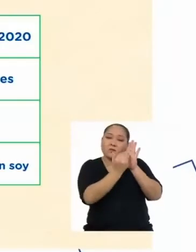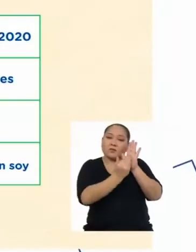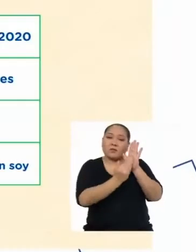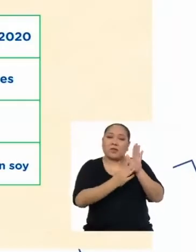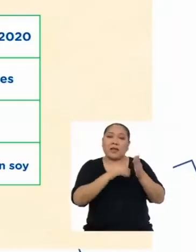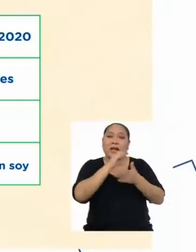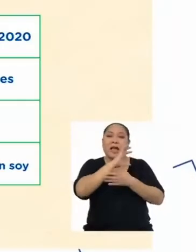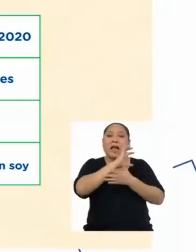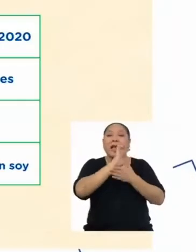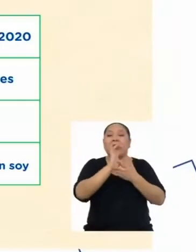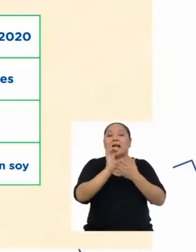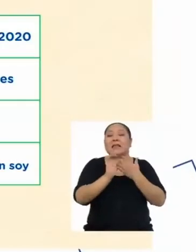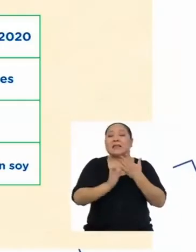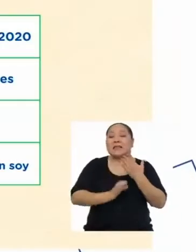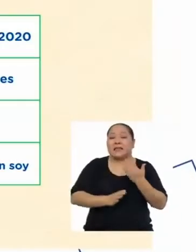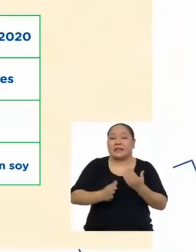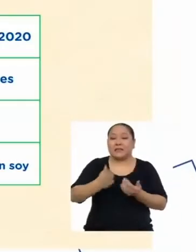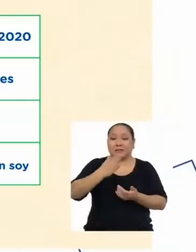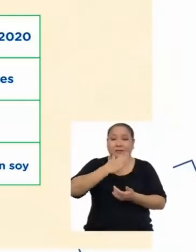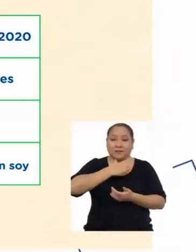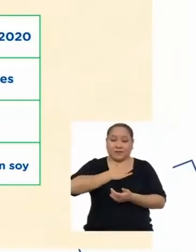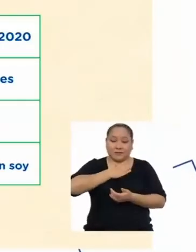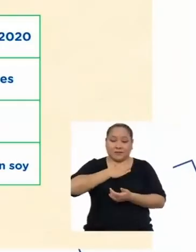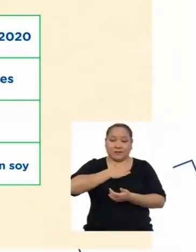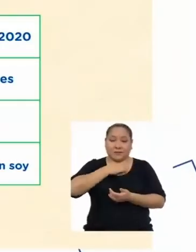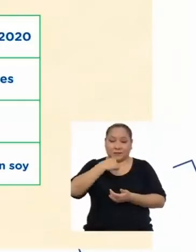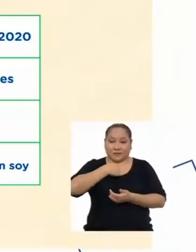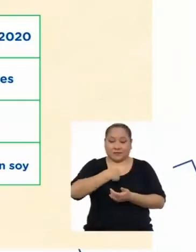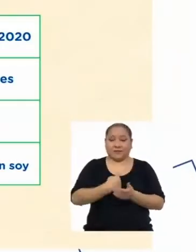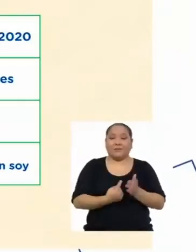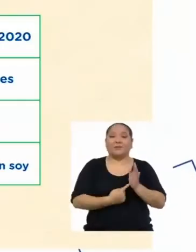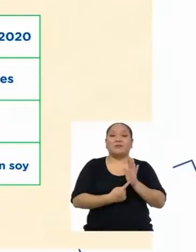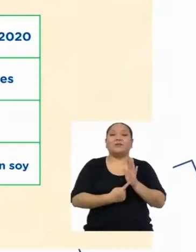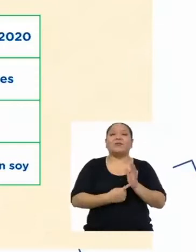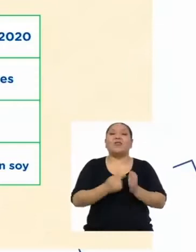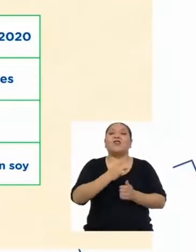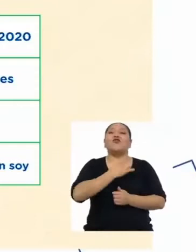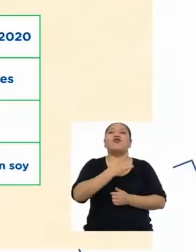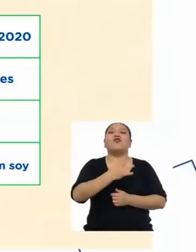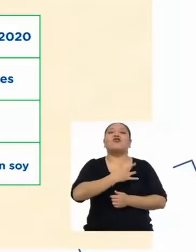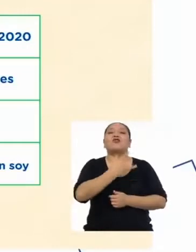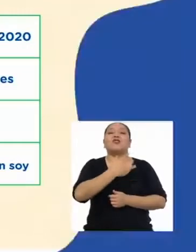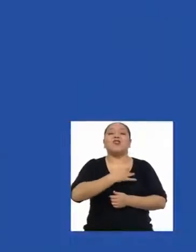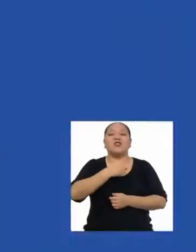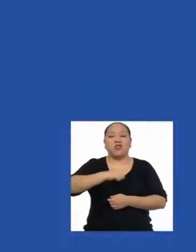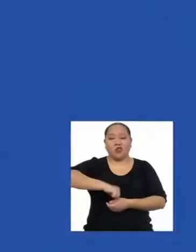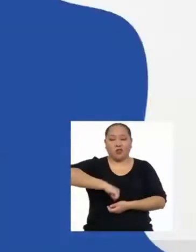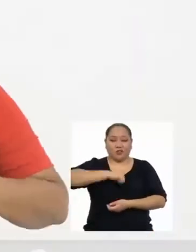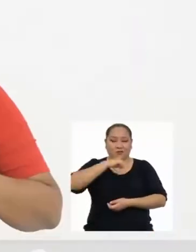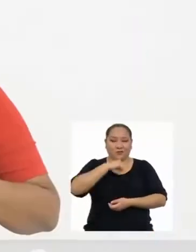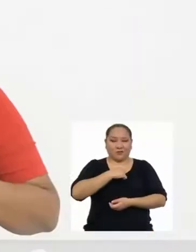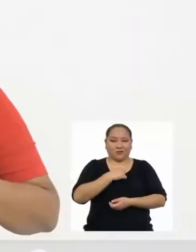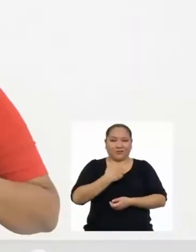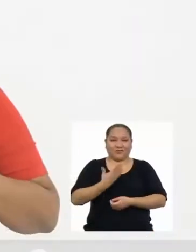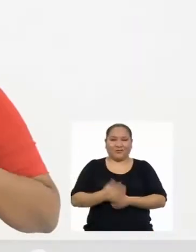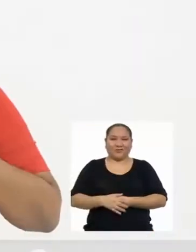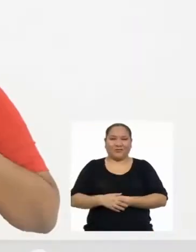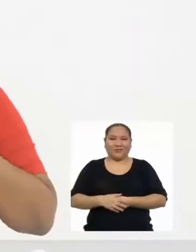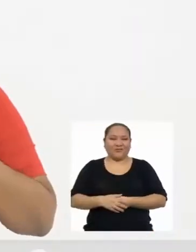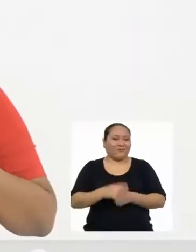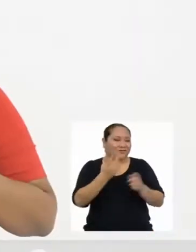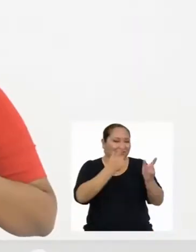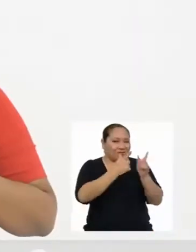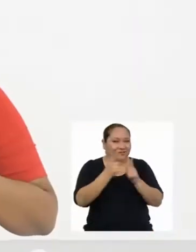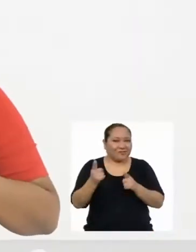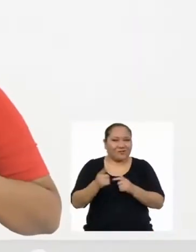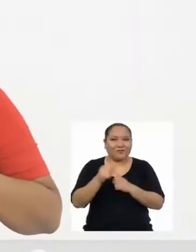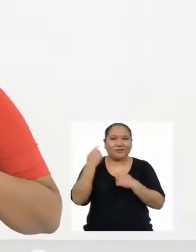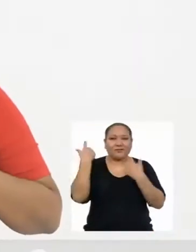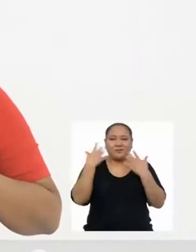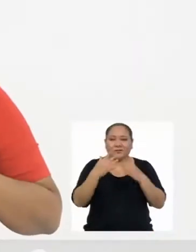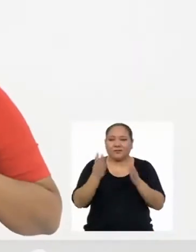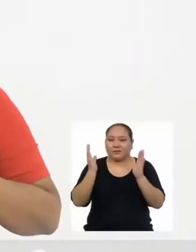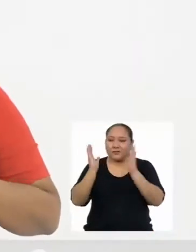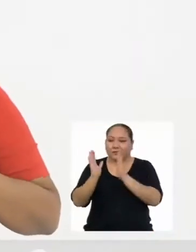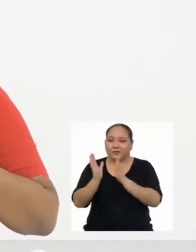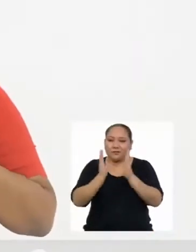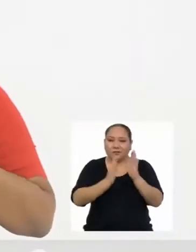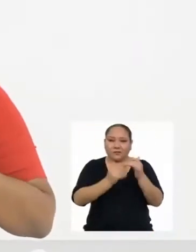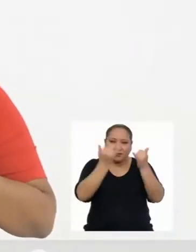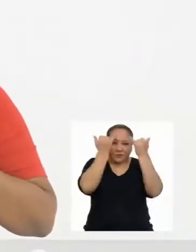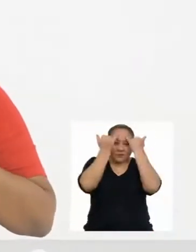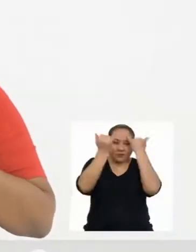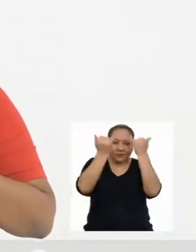o cualidades que me hacen sentir orgulloso. ¡Listo! Ya tenemos organizadas nuestras